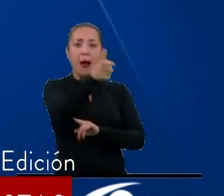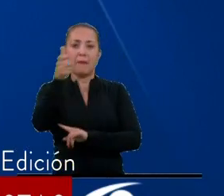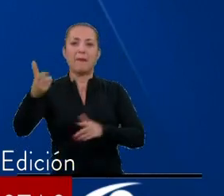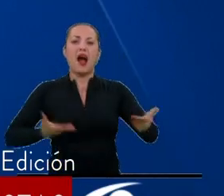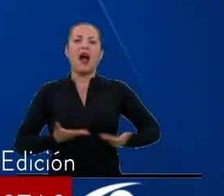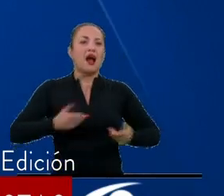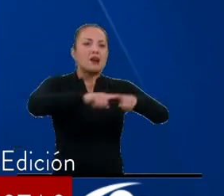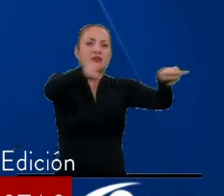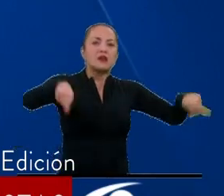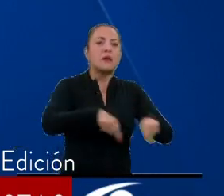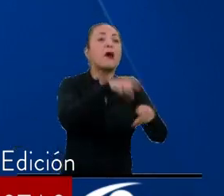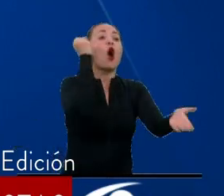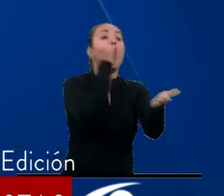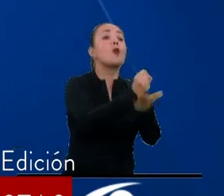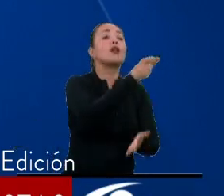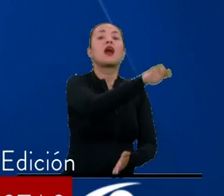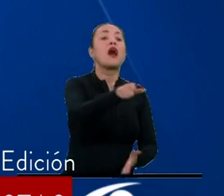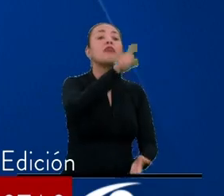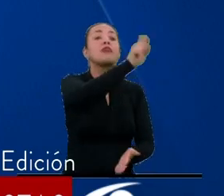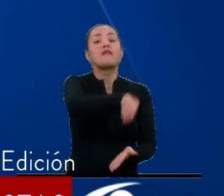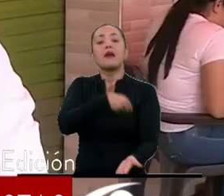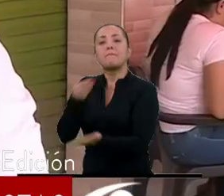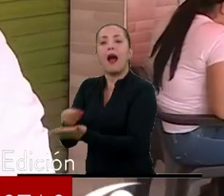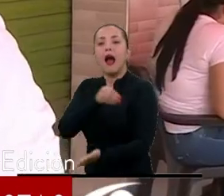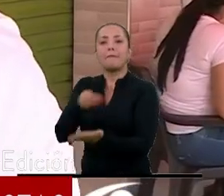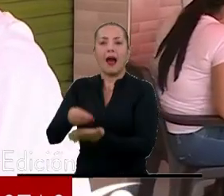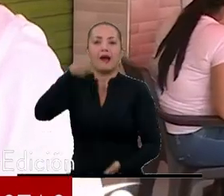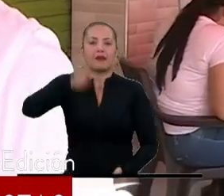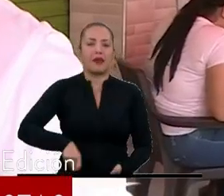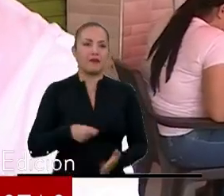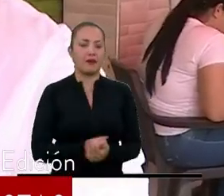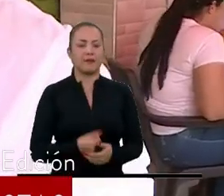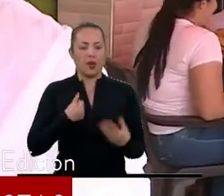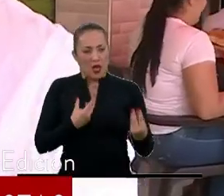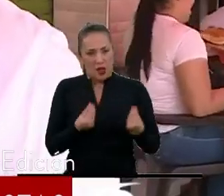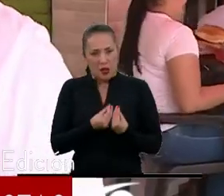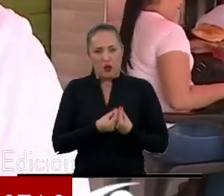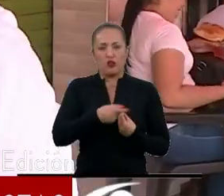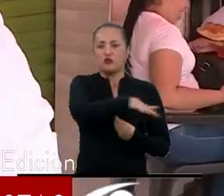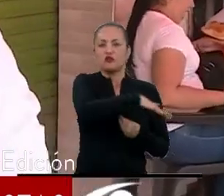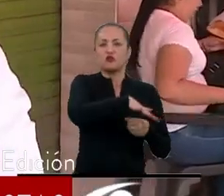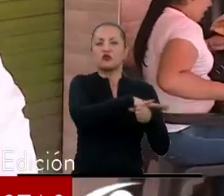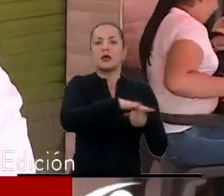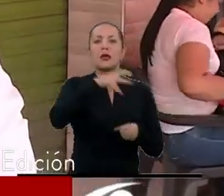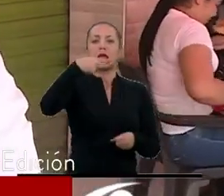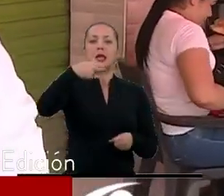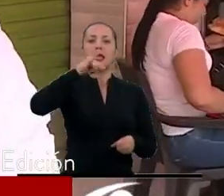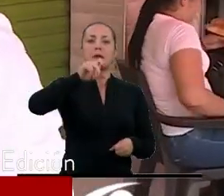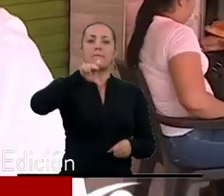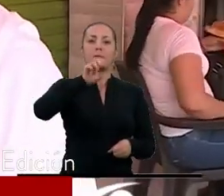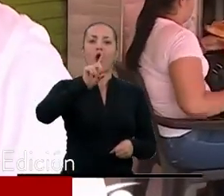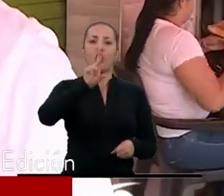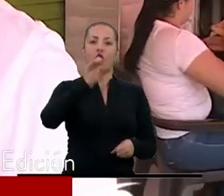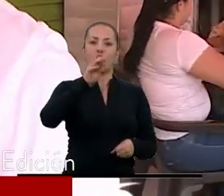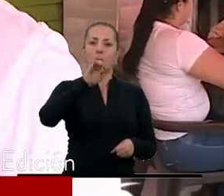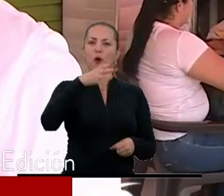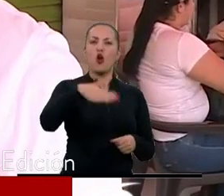para obligar a sus víctimas a pagar extorsión. A un colega en el barrio Hipódromo le hicieron unos tiros